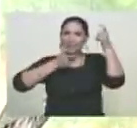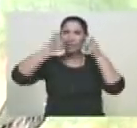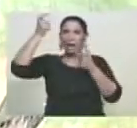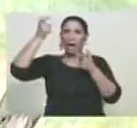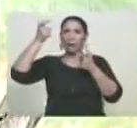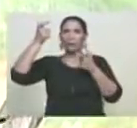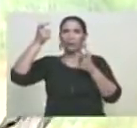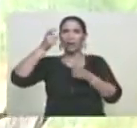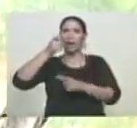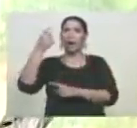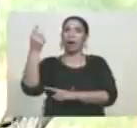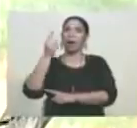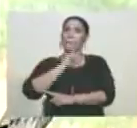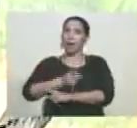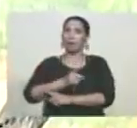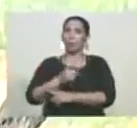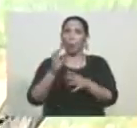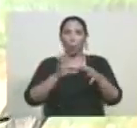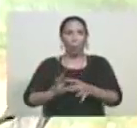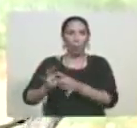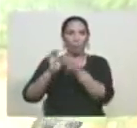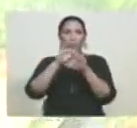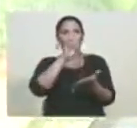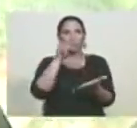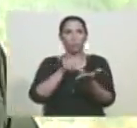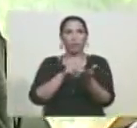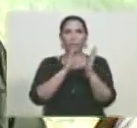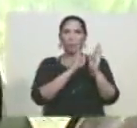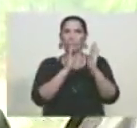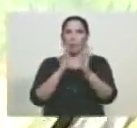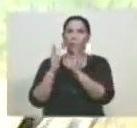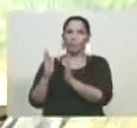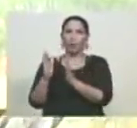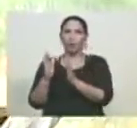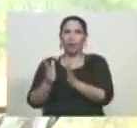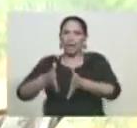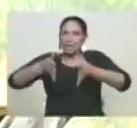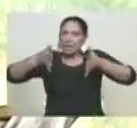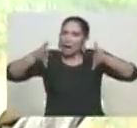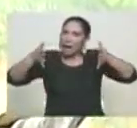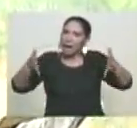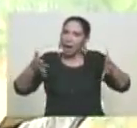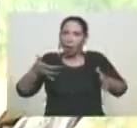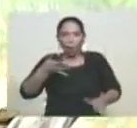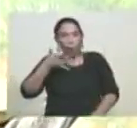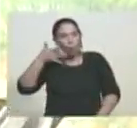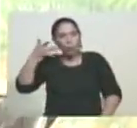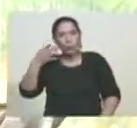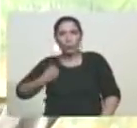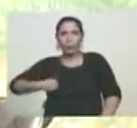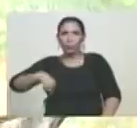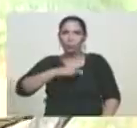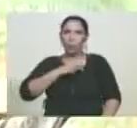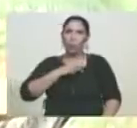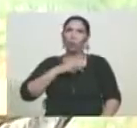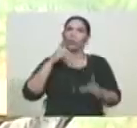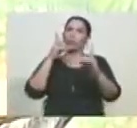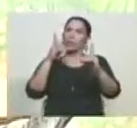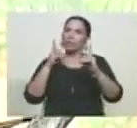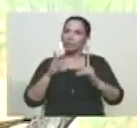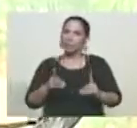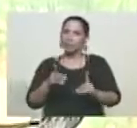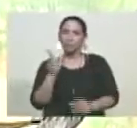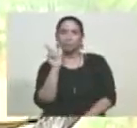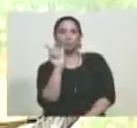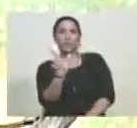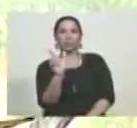mandó a la Unión Nacional y organizó ese tremendo partido que nosotros con mucho orgullo decidimos militar, el